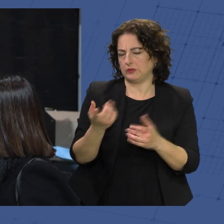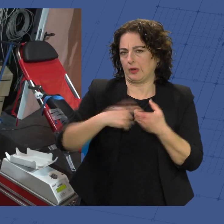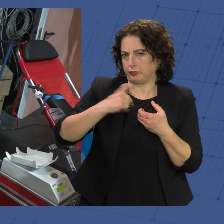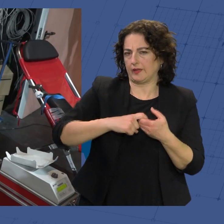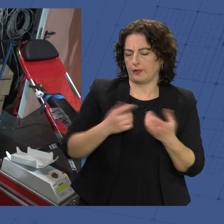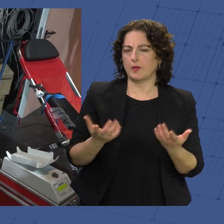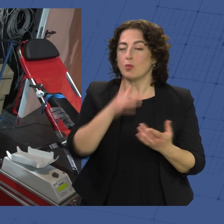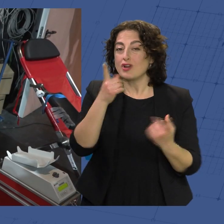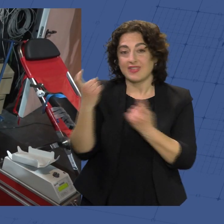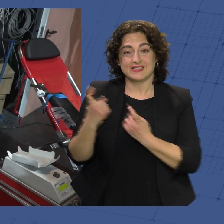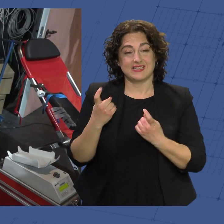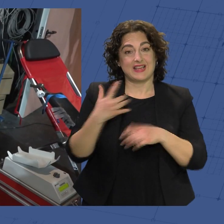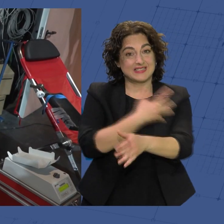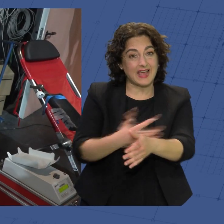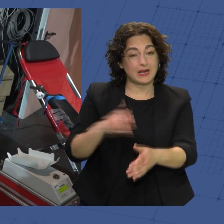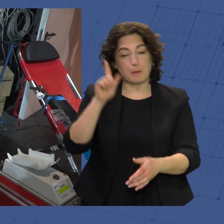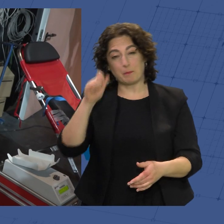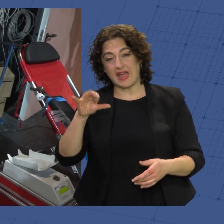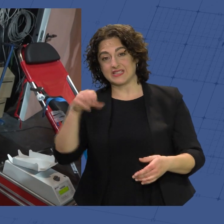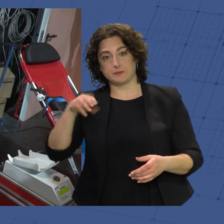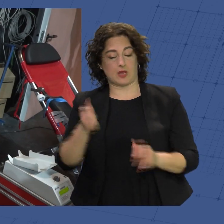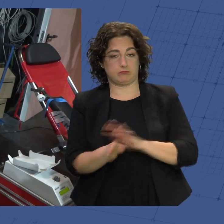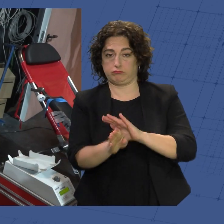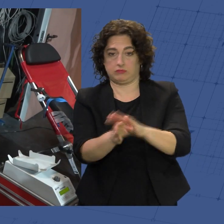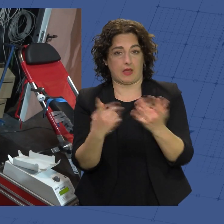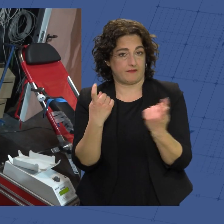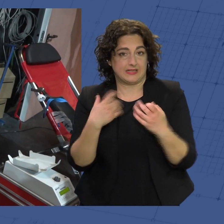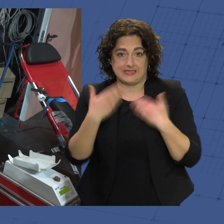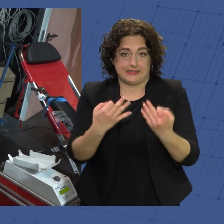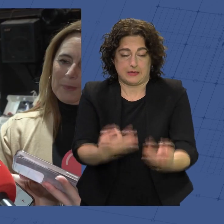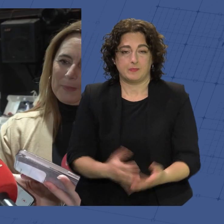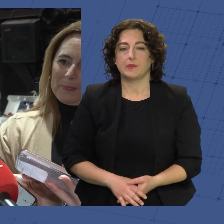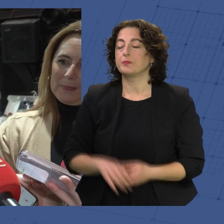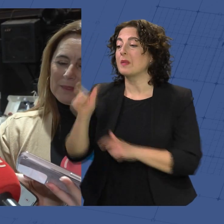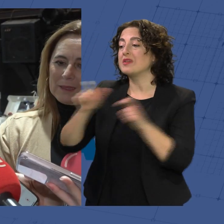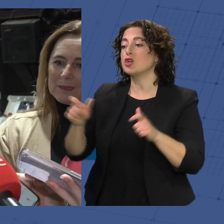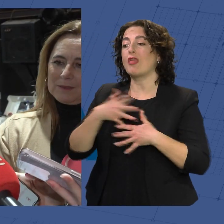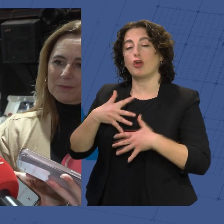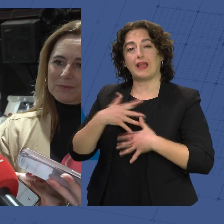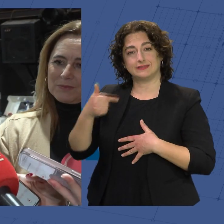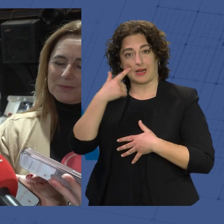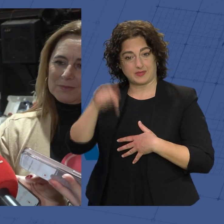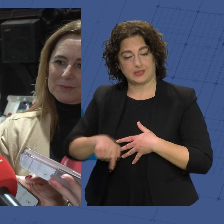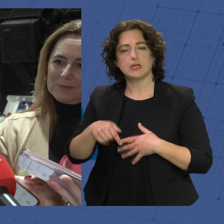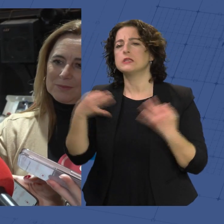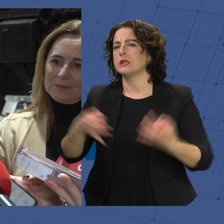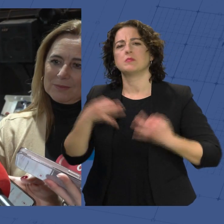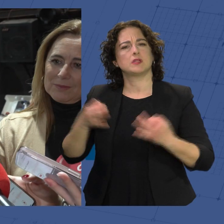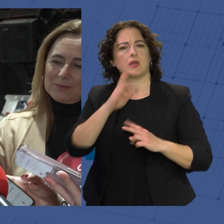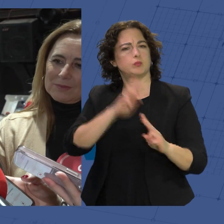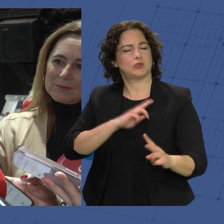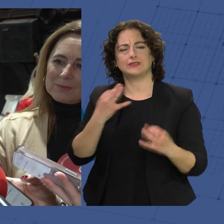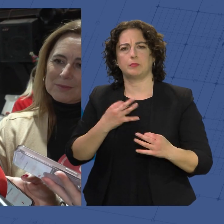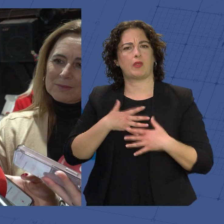que las necesidades de sangre y plasma son constantes. Los donantes de Almería la verdad es que siempre nos han respondido